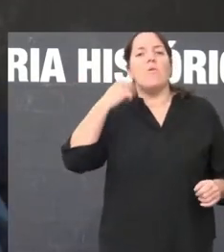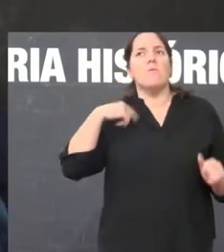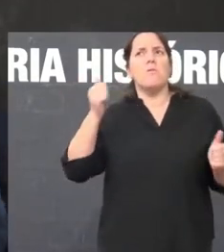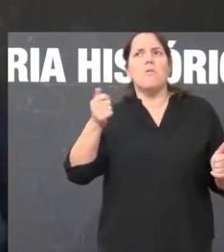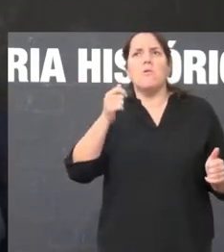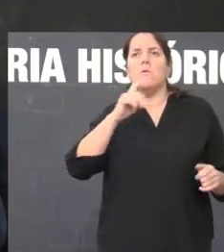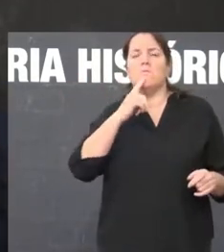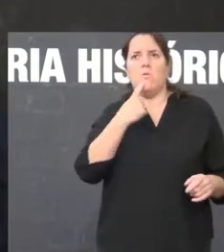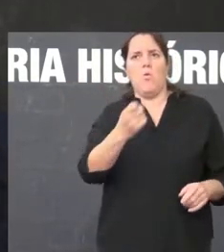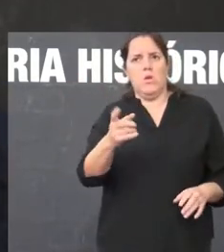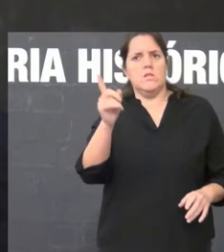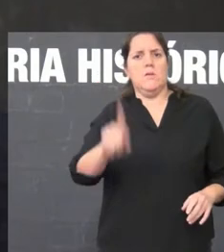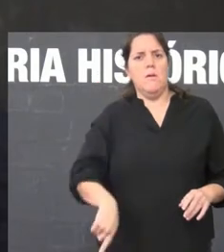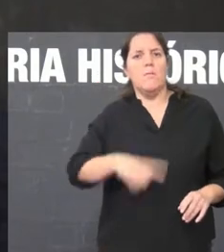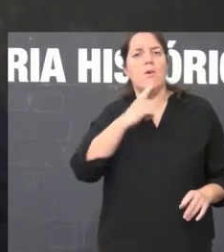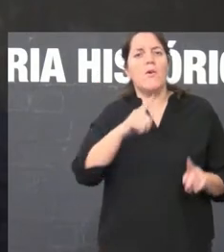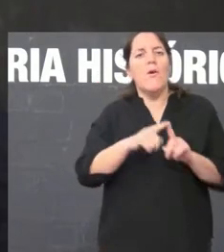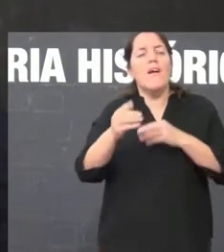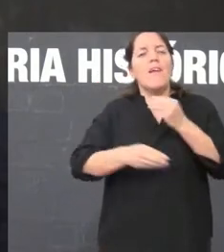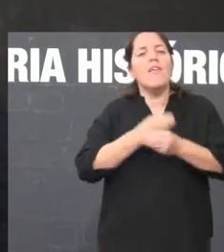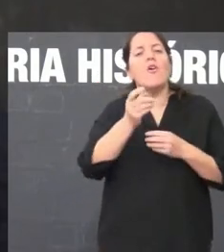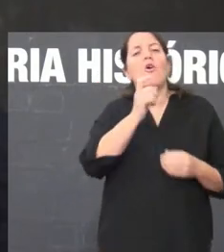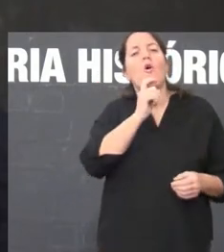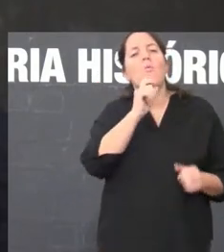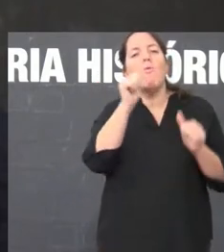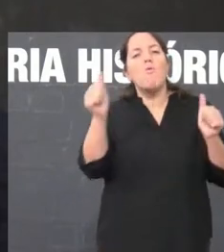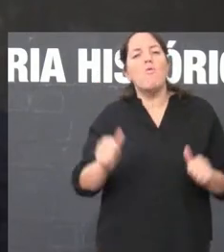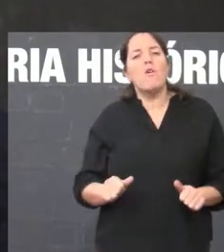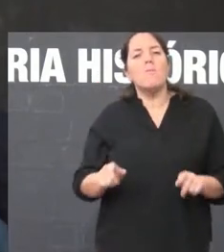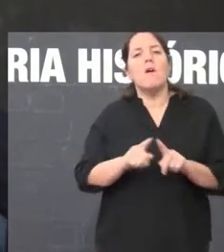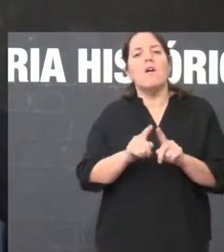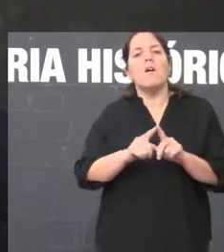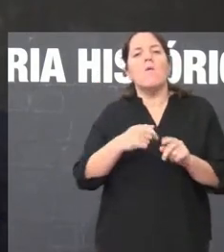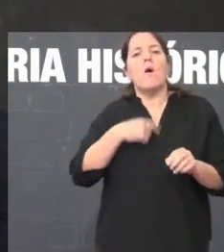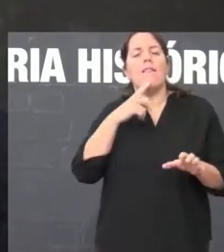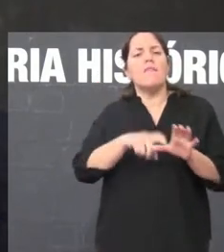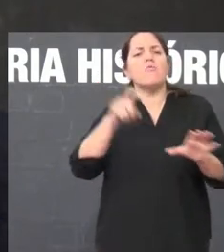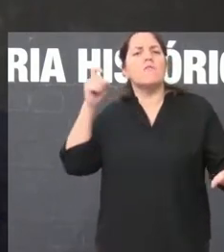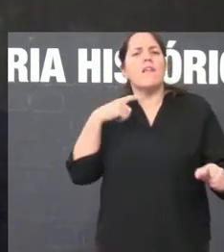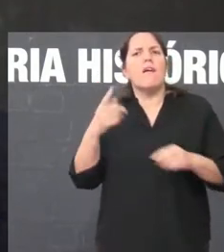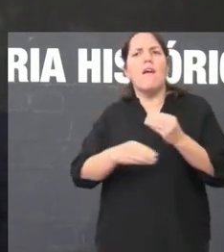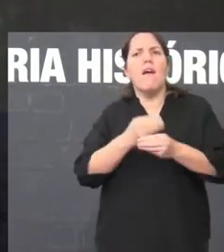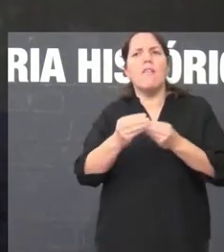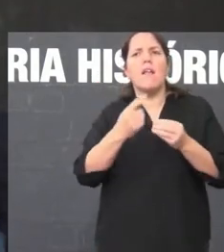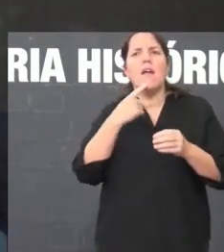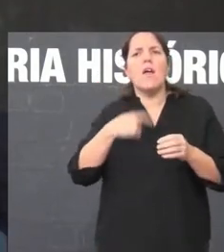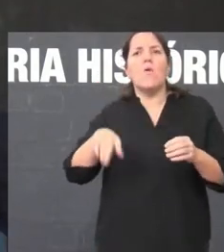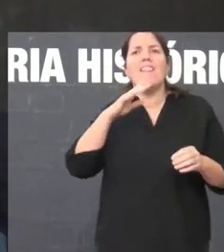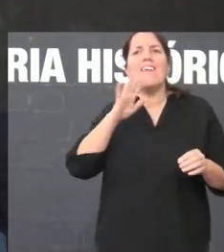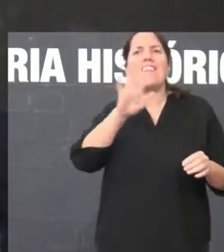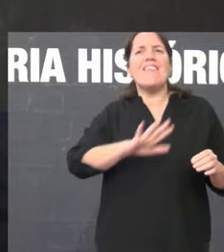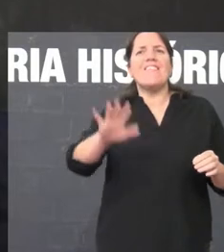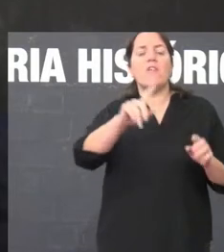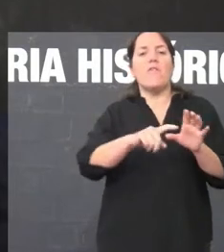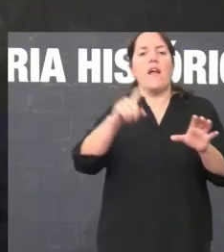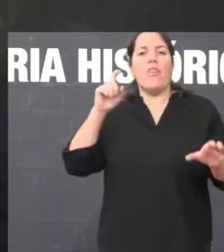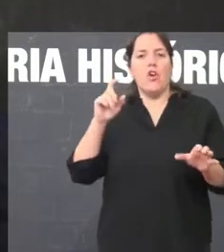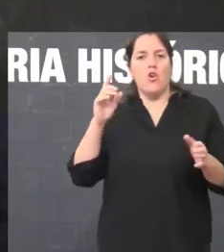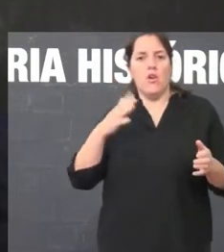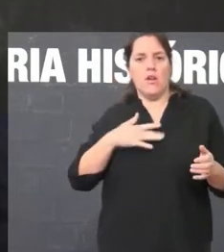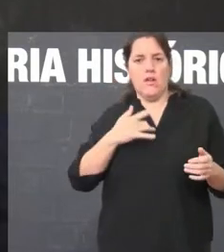dificultades, hubo un ejercicio de desprusianización y de desnazificación. Y